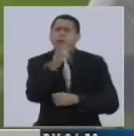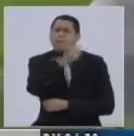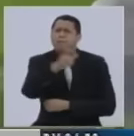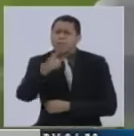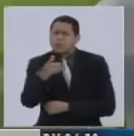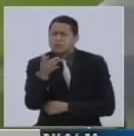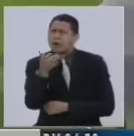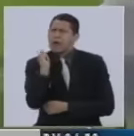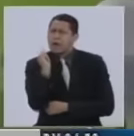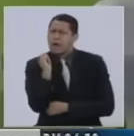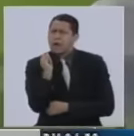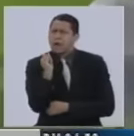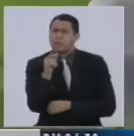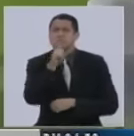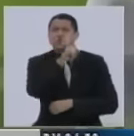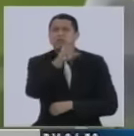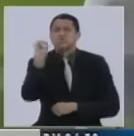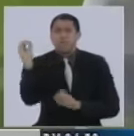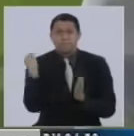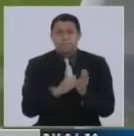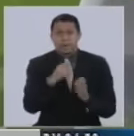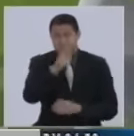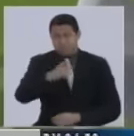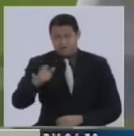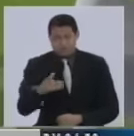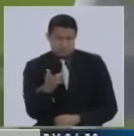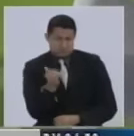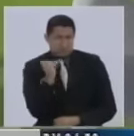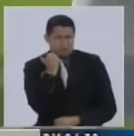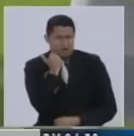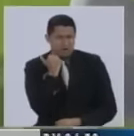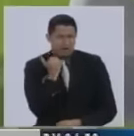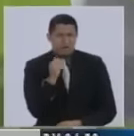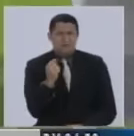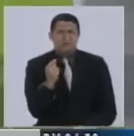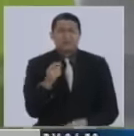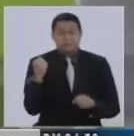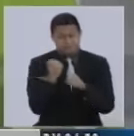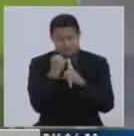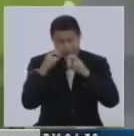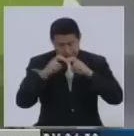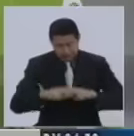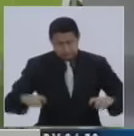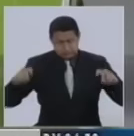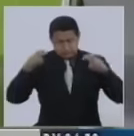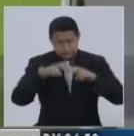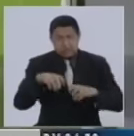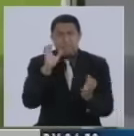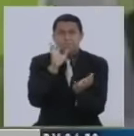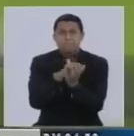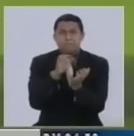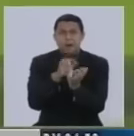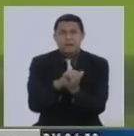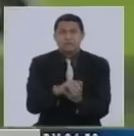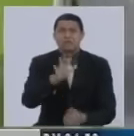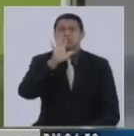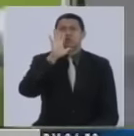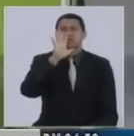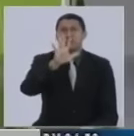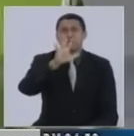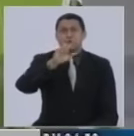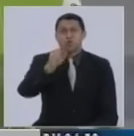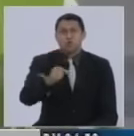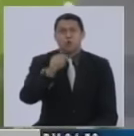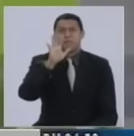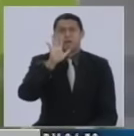pacientes tiene usted por 100,000 habitantes en el único trabajo que hemos hecho que es el de la isla de Margarita son 5,5